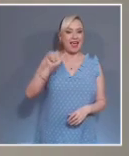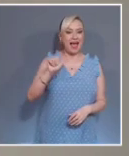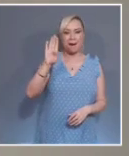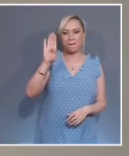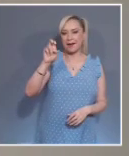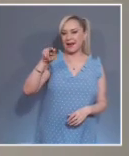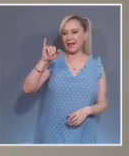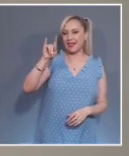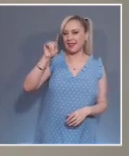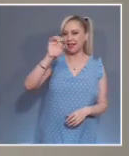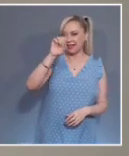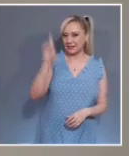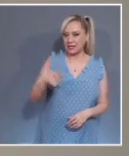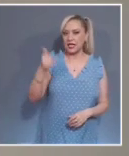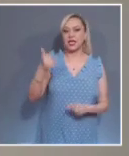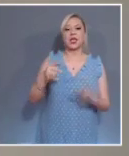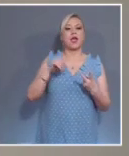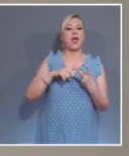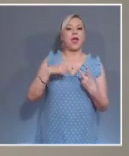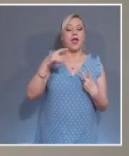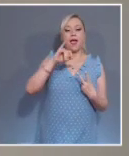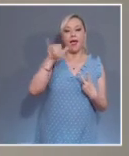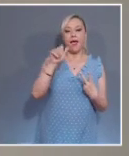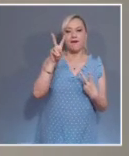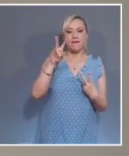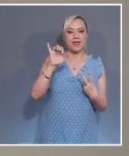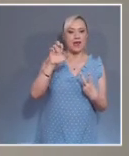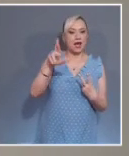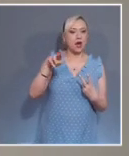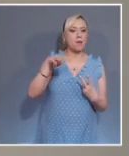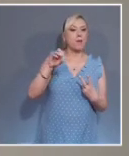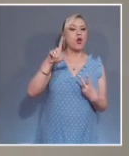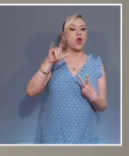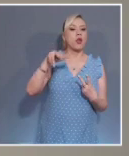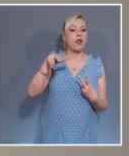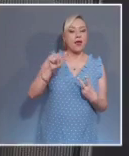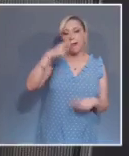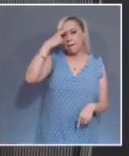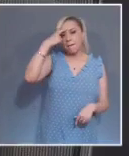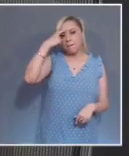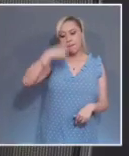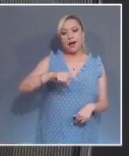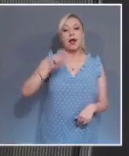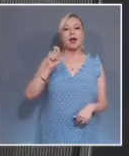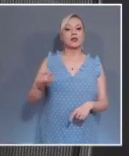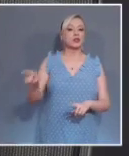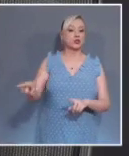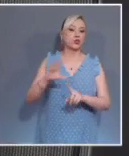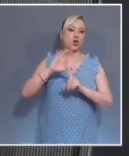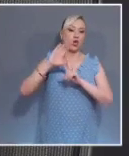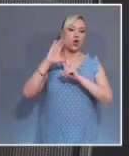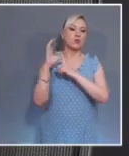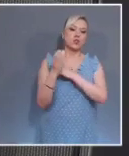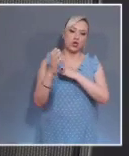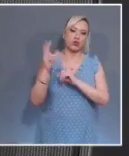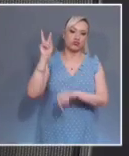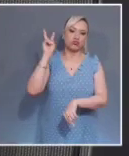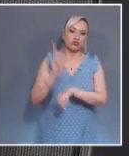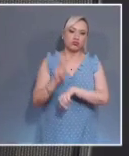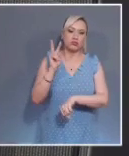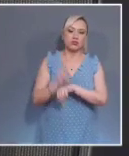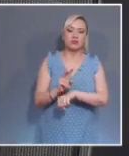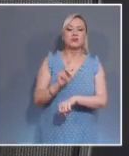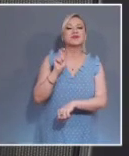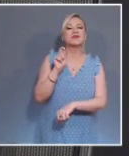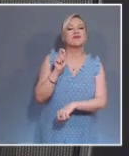al consejero Sergio Javier Molina Martínez como integrantes de la comisión que deberá proveer los trámites y resolver